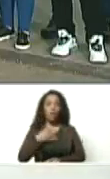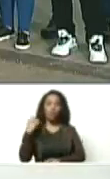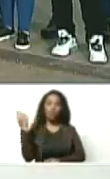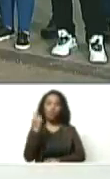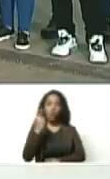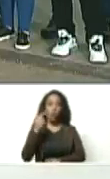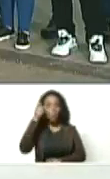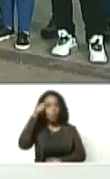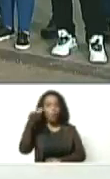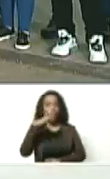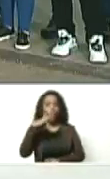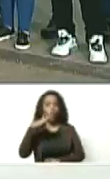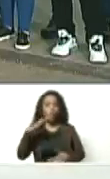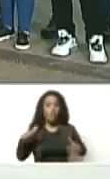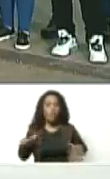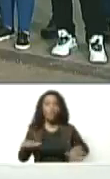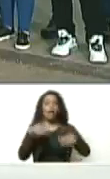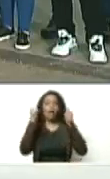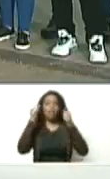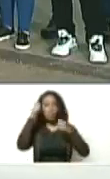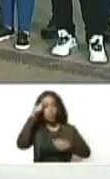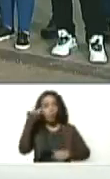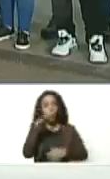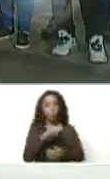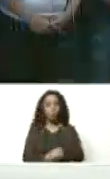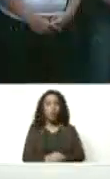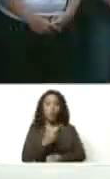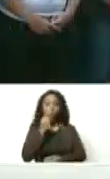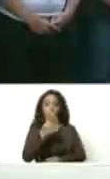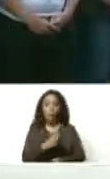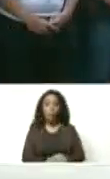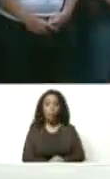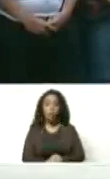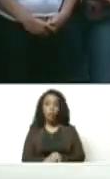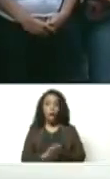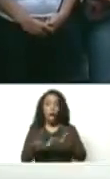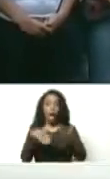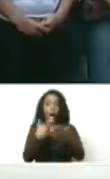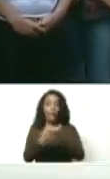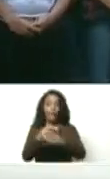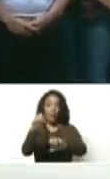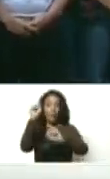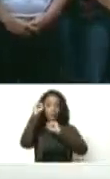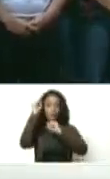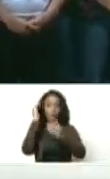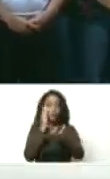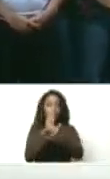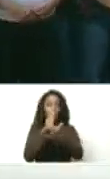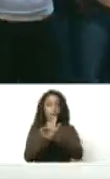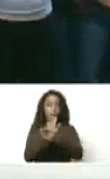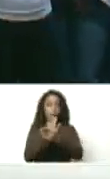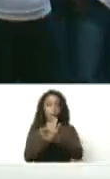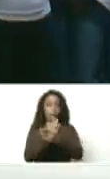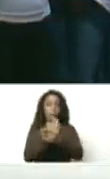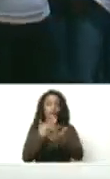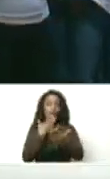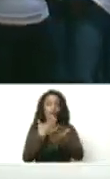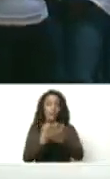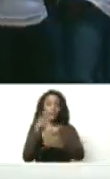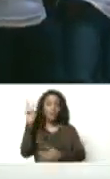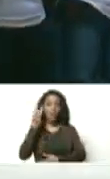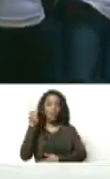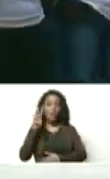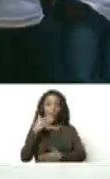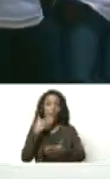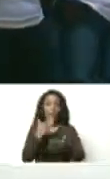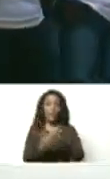el pueblo salva al pueblo. Bueno, hasta la victoria siempre. Gracias al Valle,